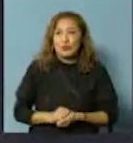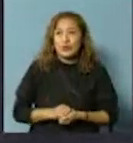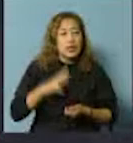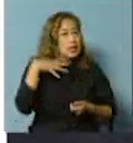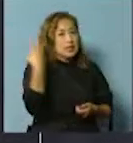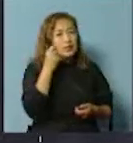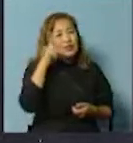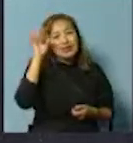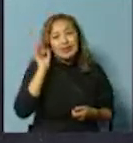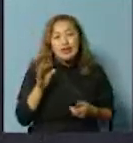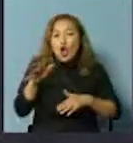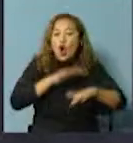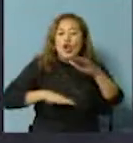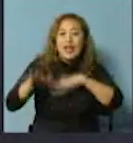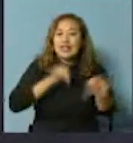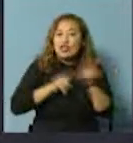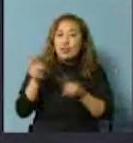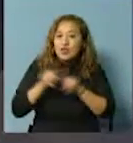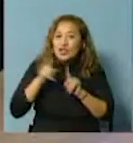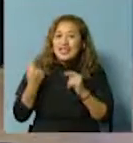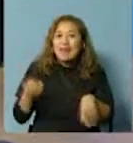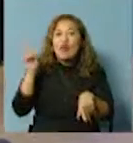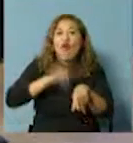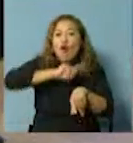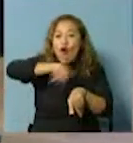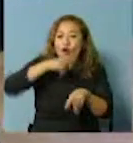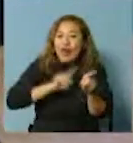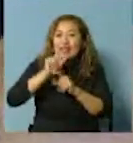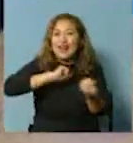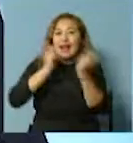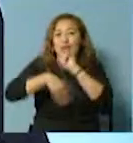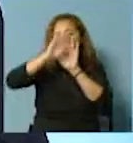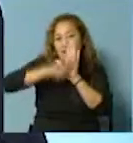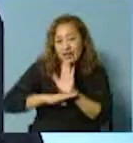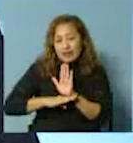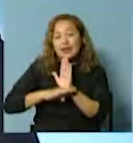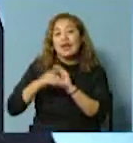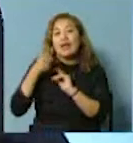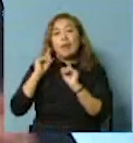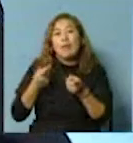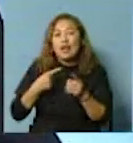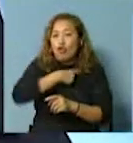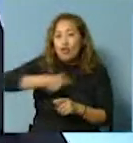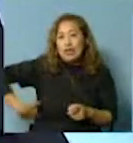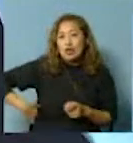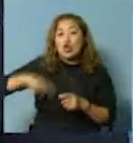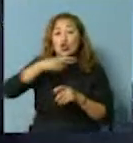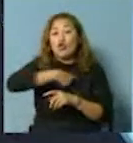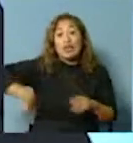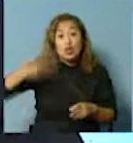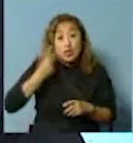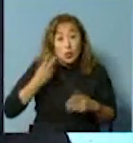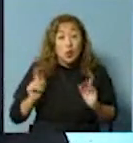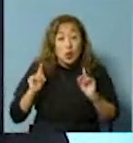importante es todo el rearmado que tuvieron que hacer en pocas horas de la lista tanto para gobernador y vice en la fórmula como